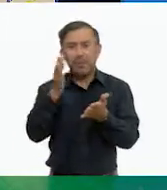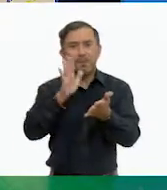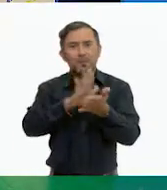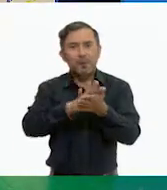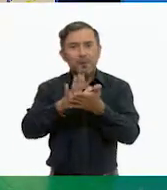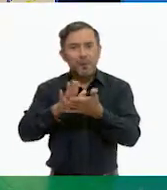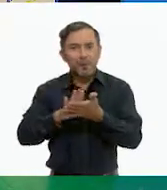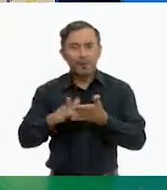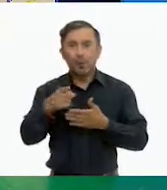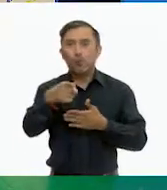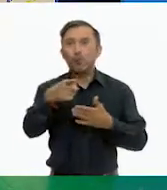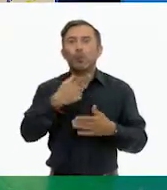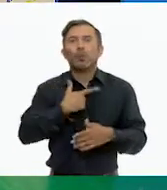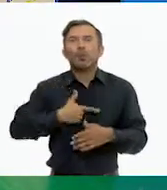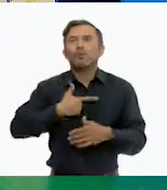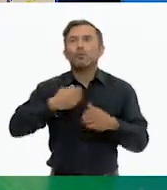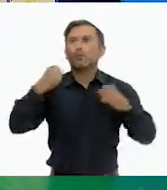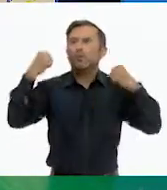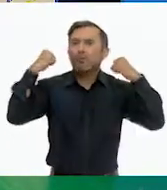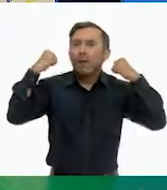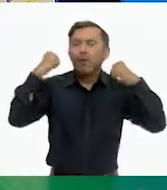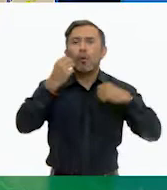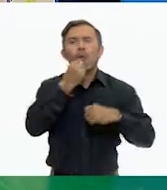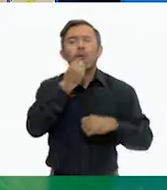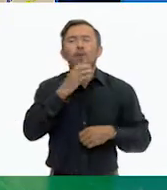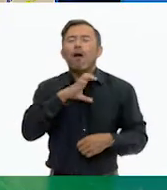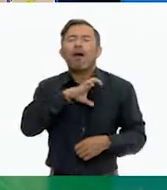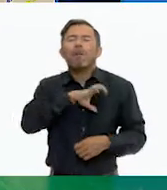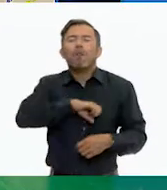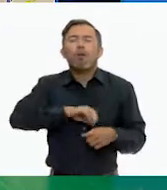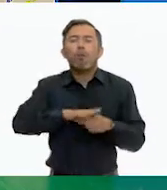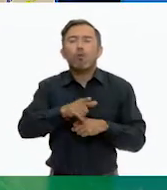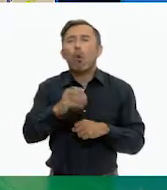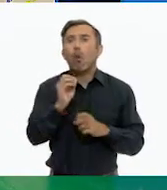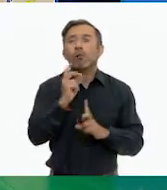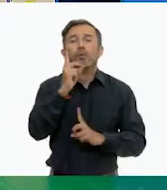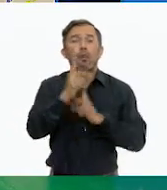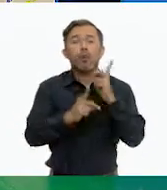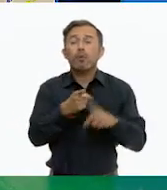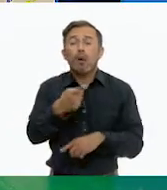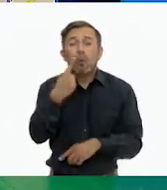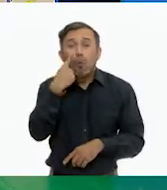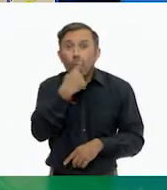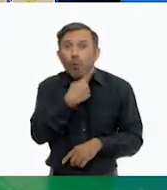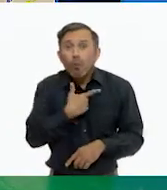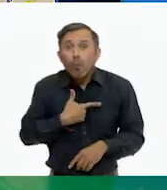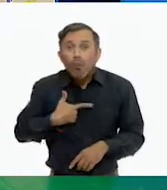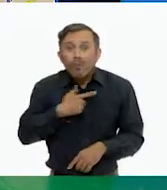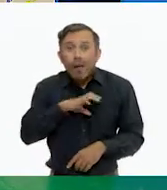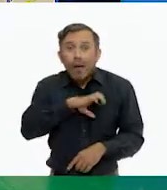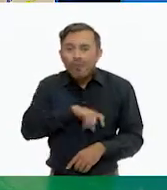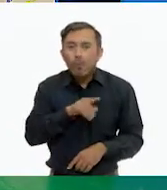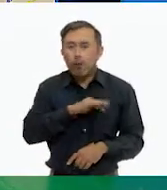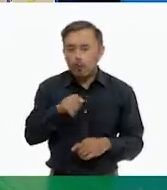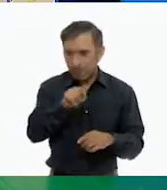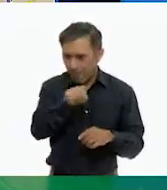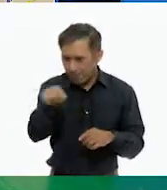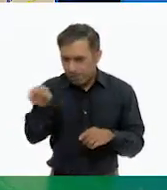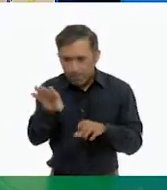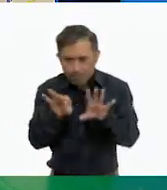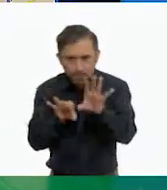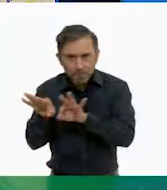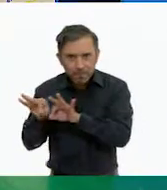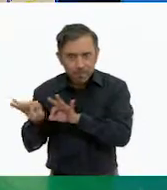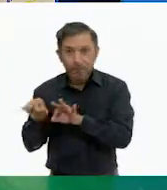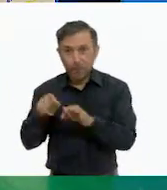tus alimentos preferidos, de un deporte que te guste más. Todo eso tenlo a la mano para hacer